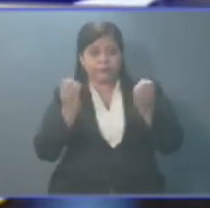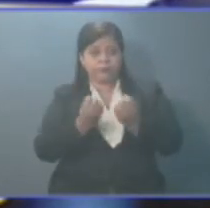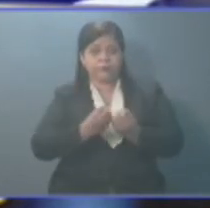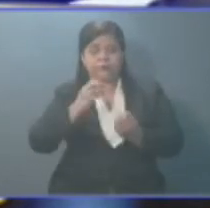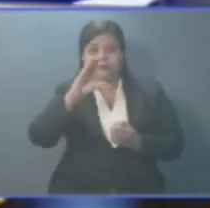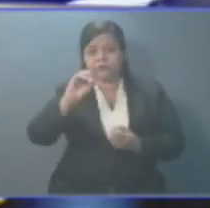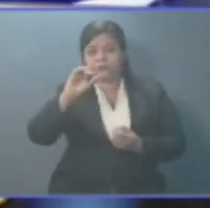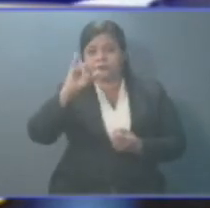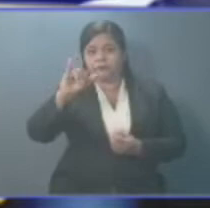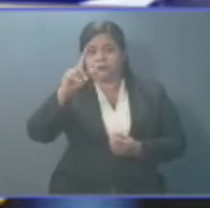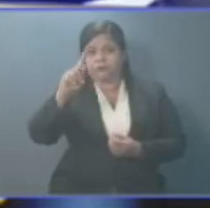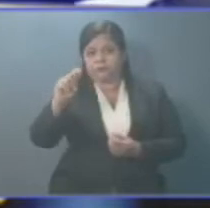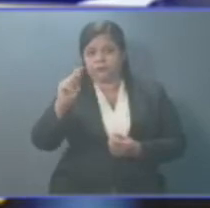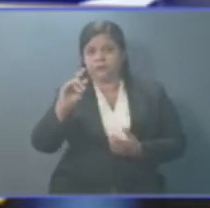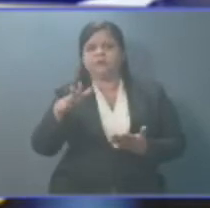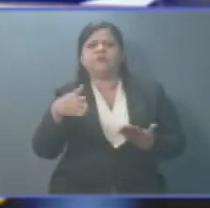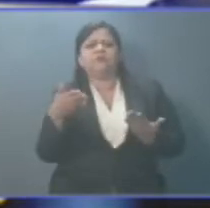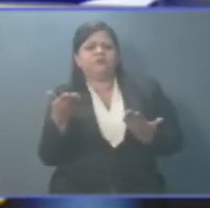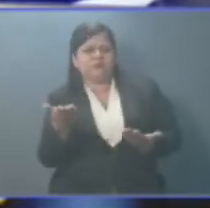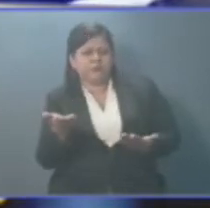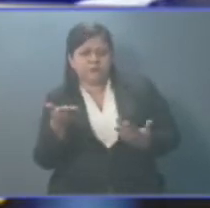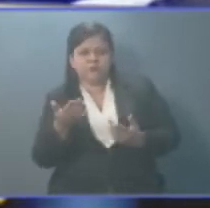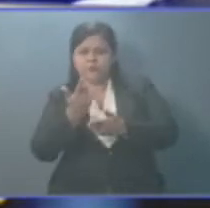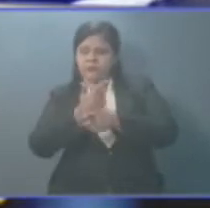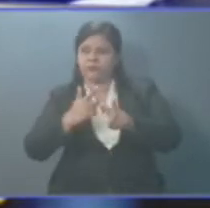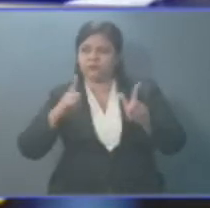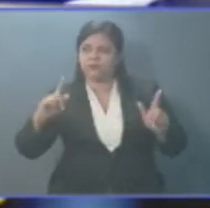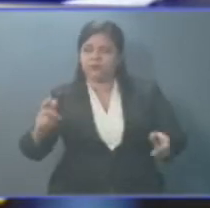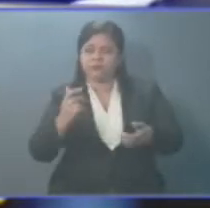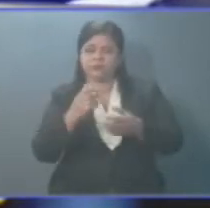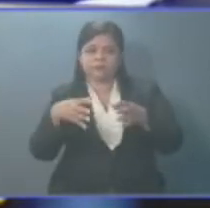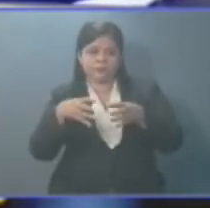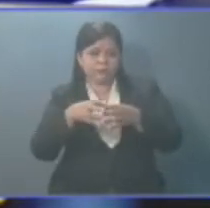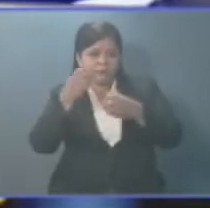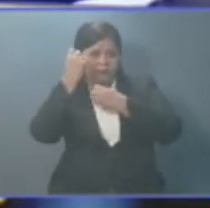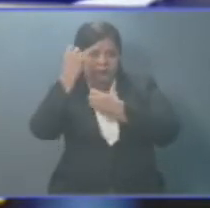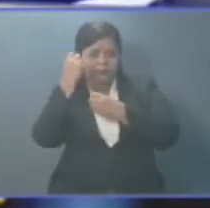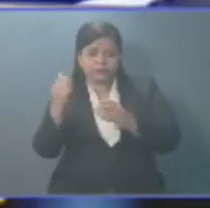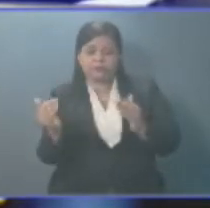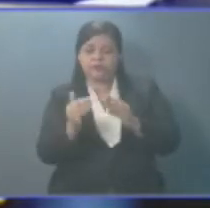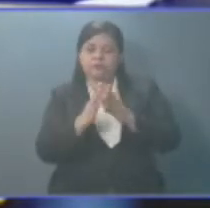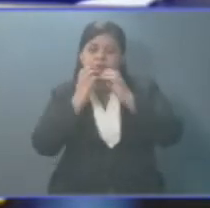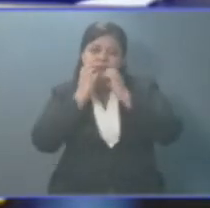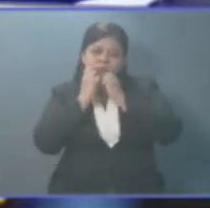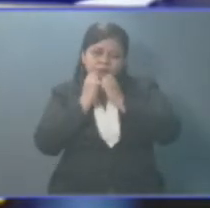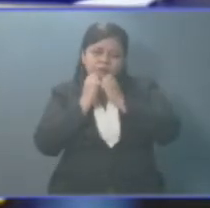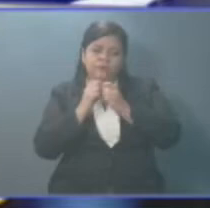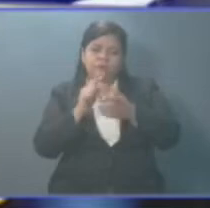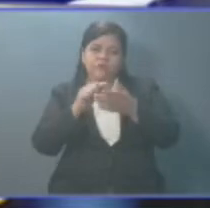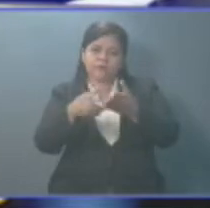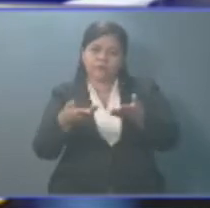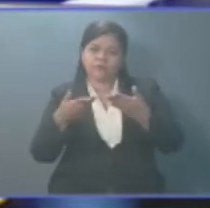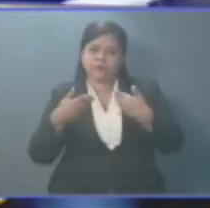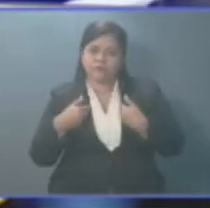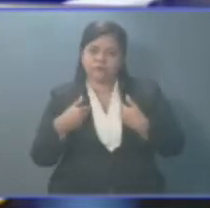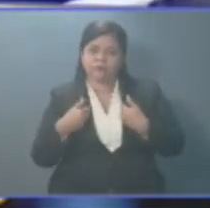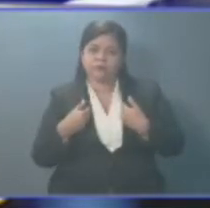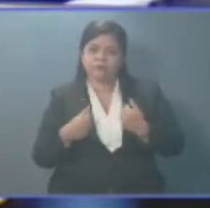Trabajo, OIT, en lo relativo a la libertad sindical y a la protección del derecho